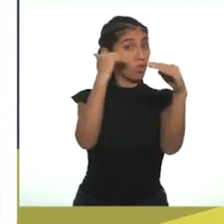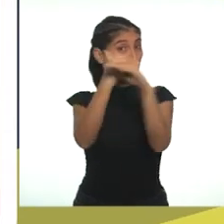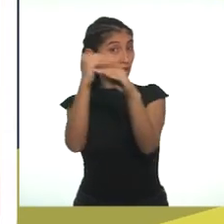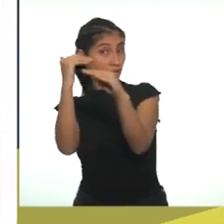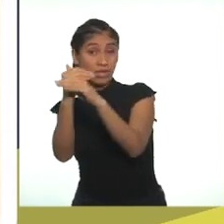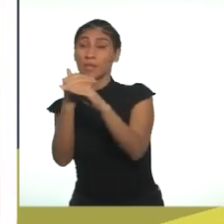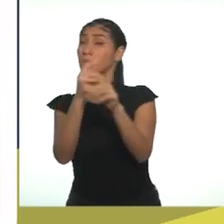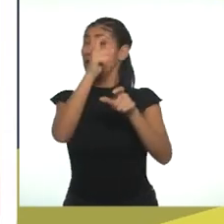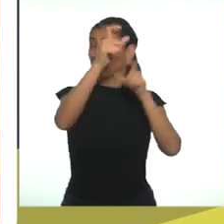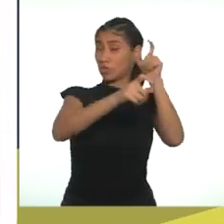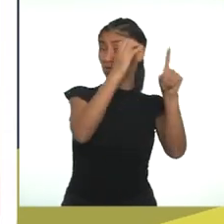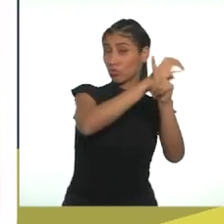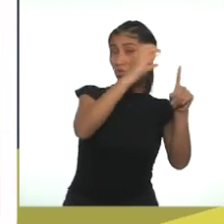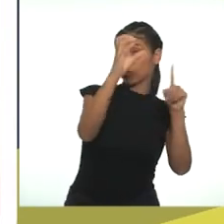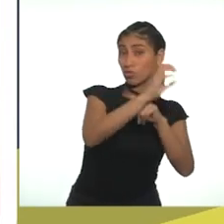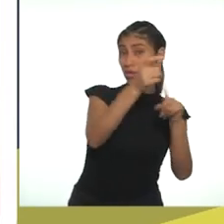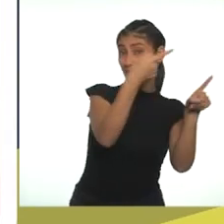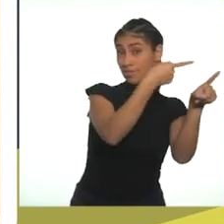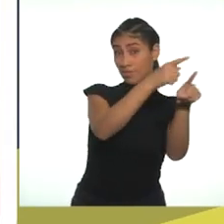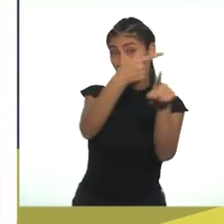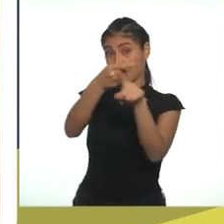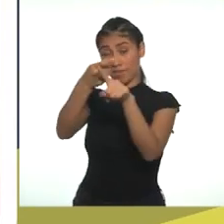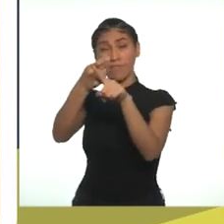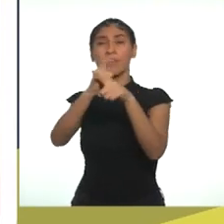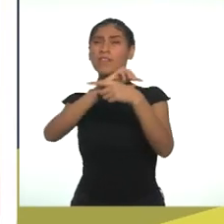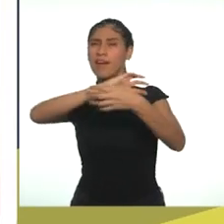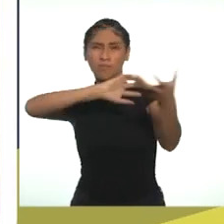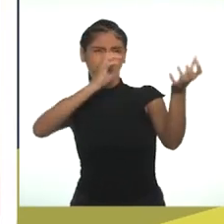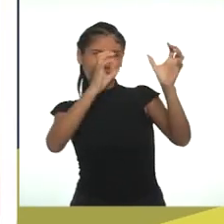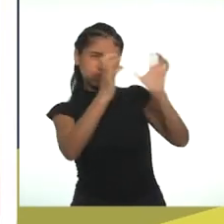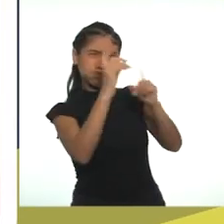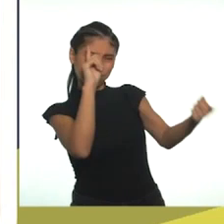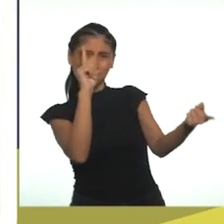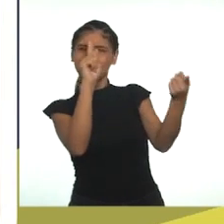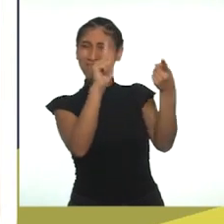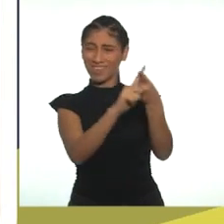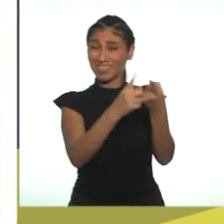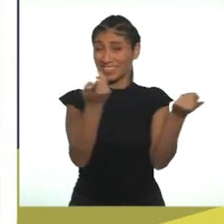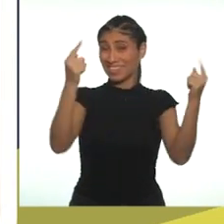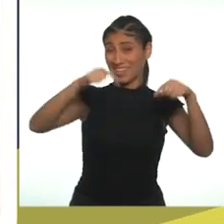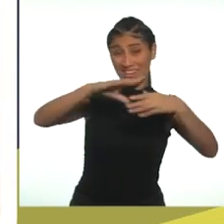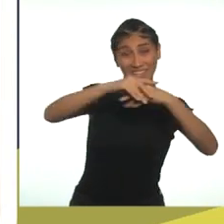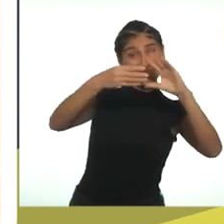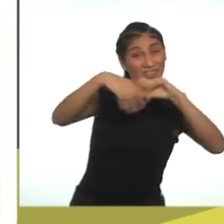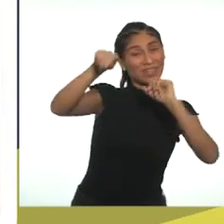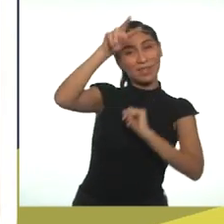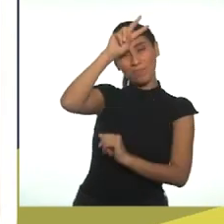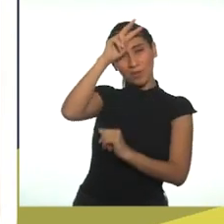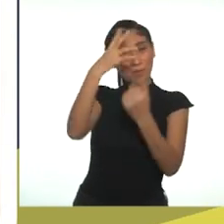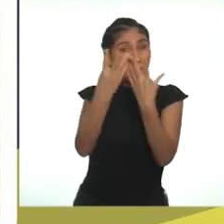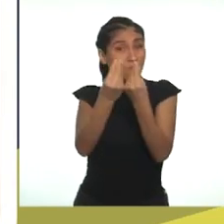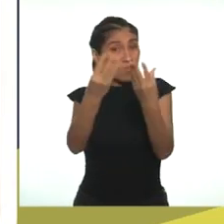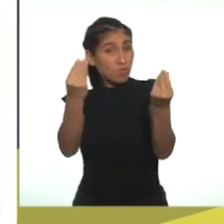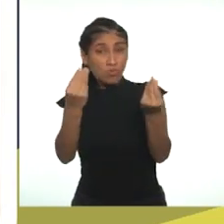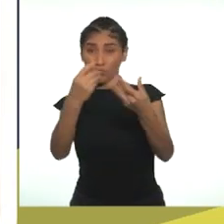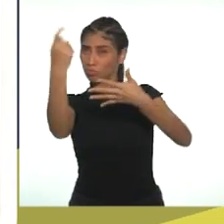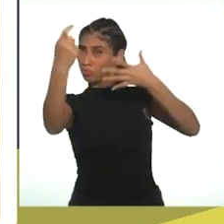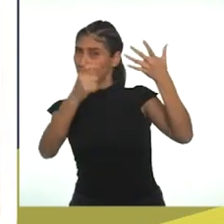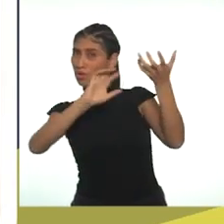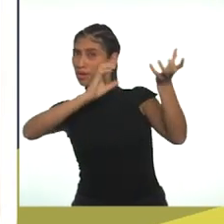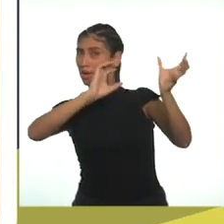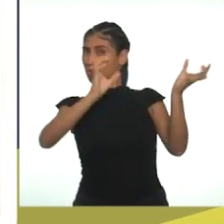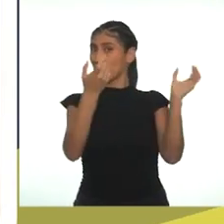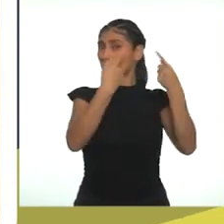convivencia intercultural, son importantes para afrontar los retos que nos tocan vivir. En la historia de nuestro país, muchas